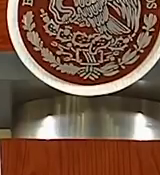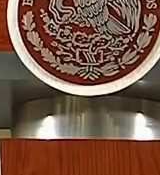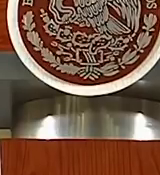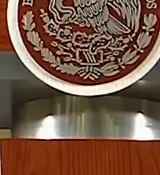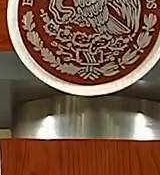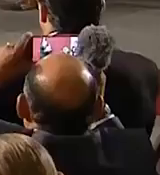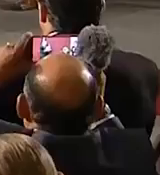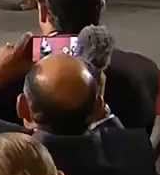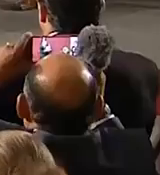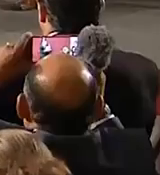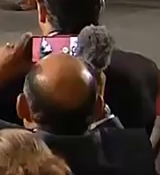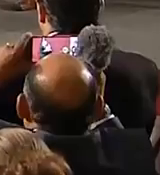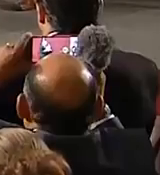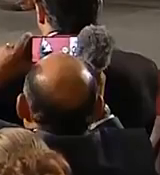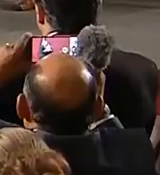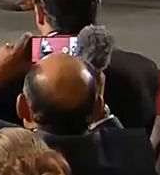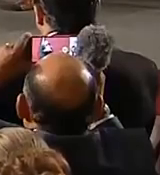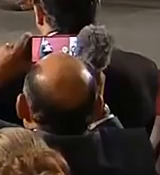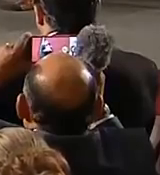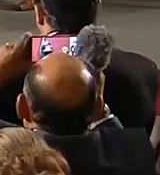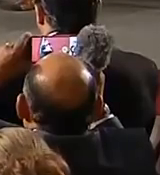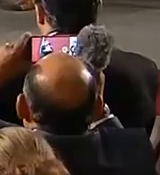De mi otro.